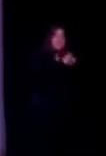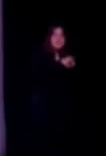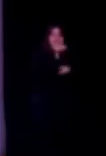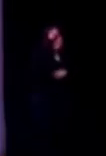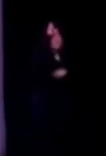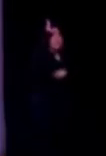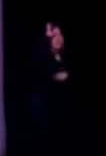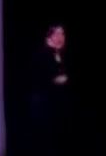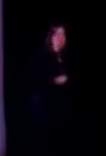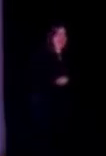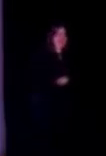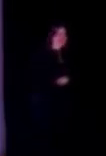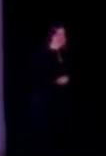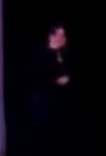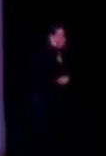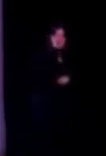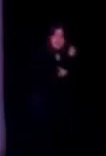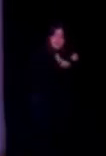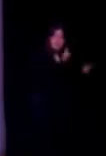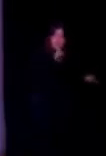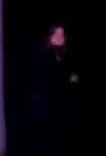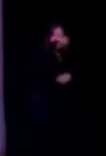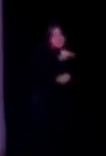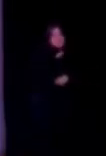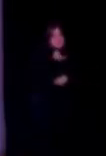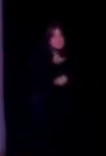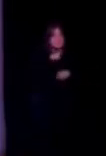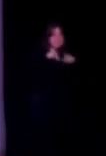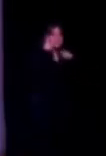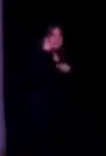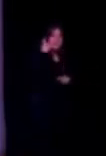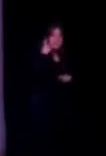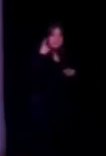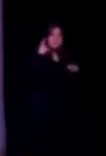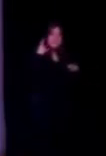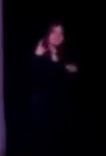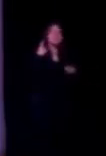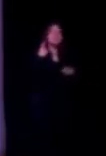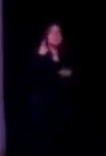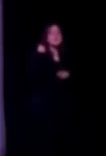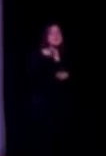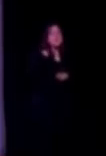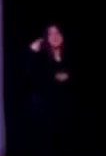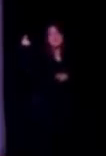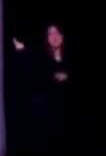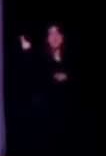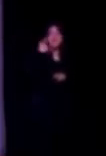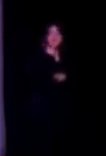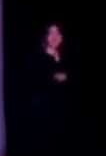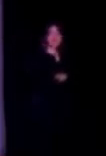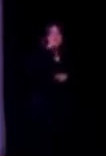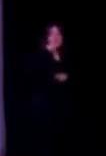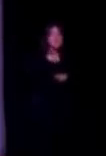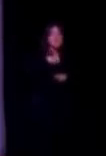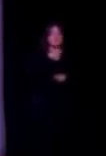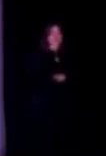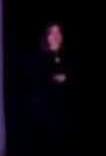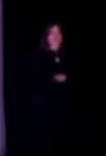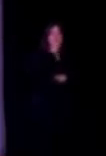que dice, deberíamos afrontar lo que él llama, también desde la perspectiva de Aristóteles, la sabiduría